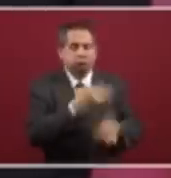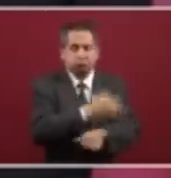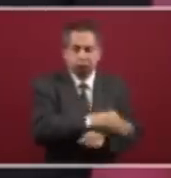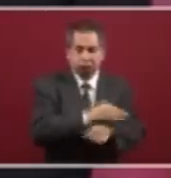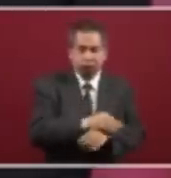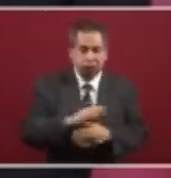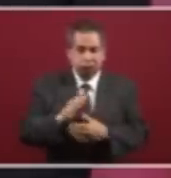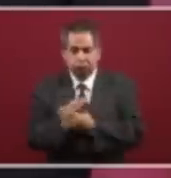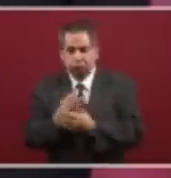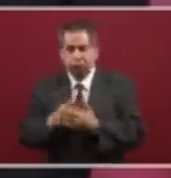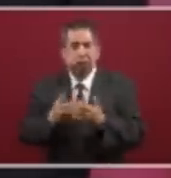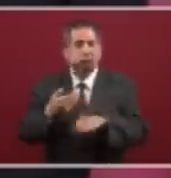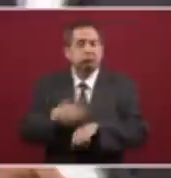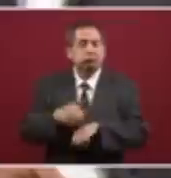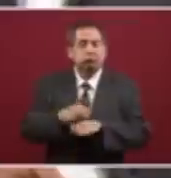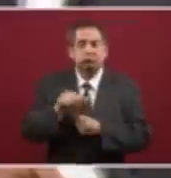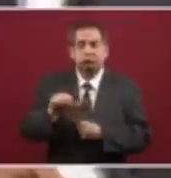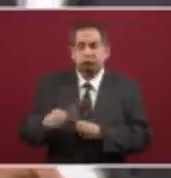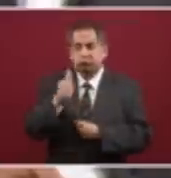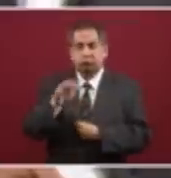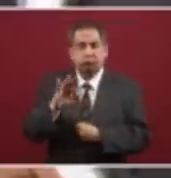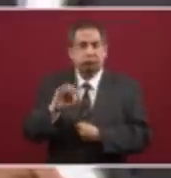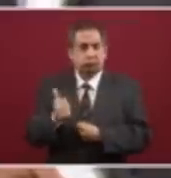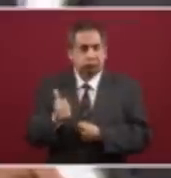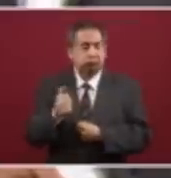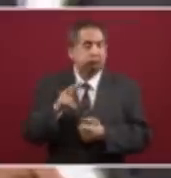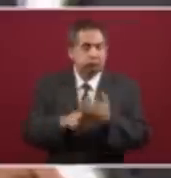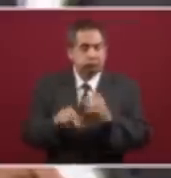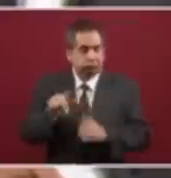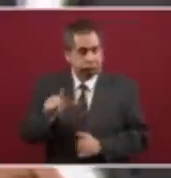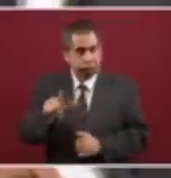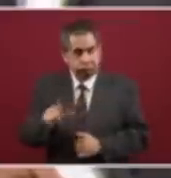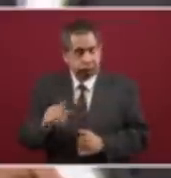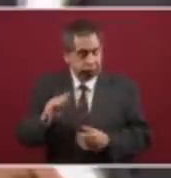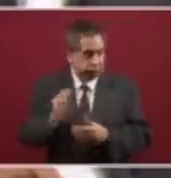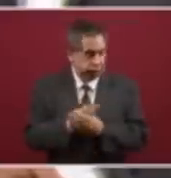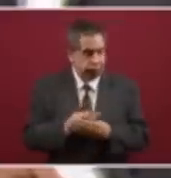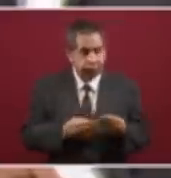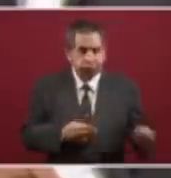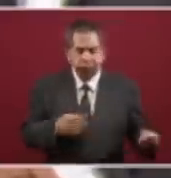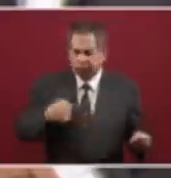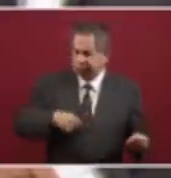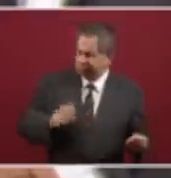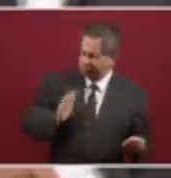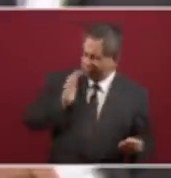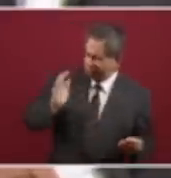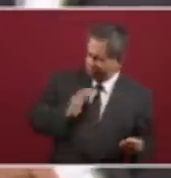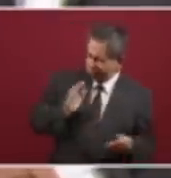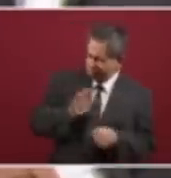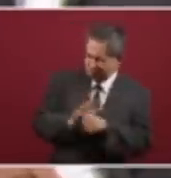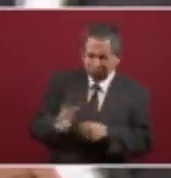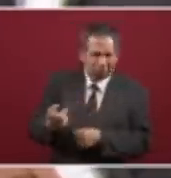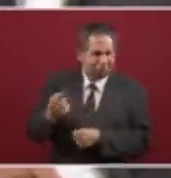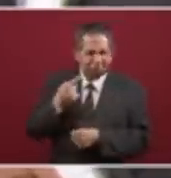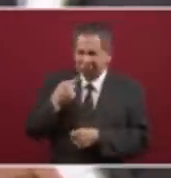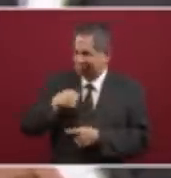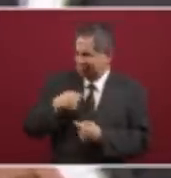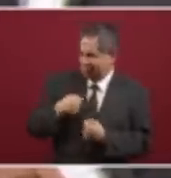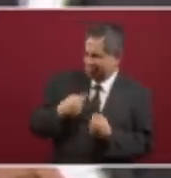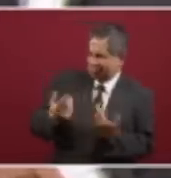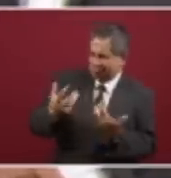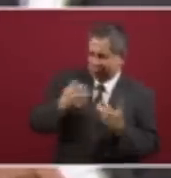carpeta o 1146 2017 ahí supimos de los delitos que no sólo se nos